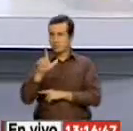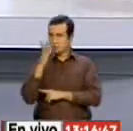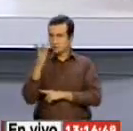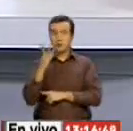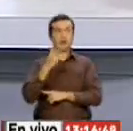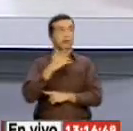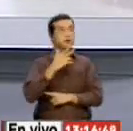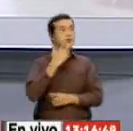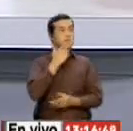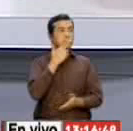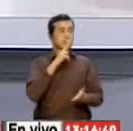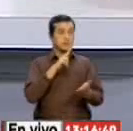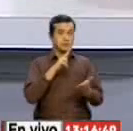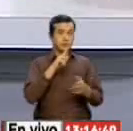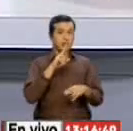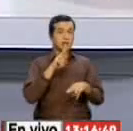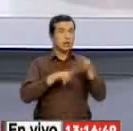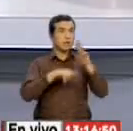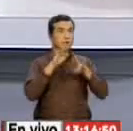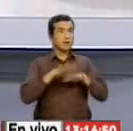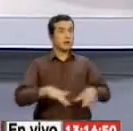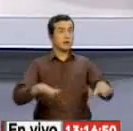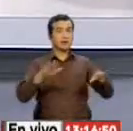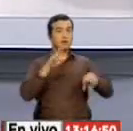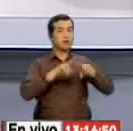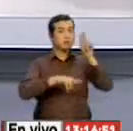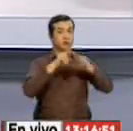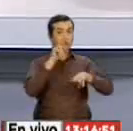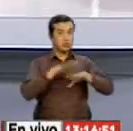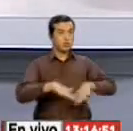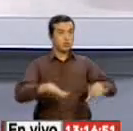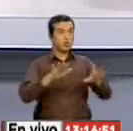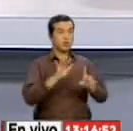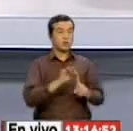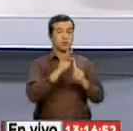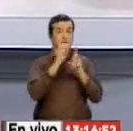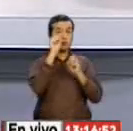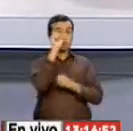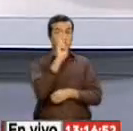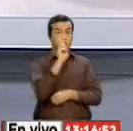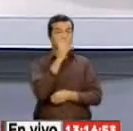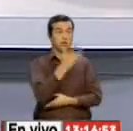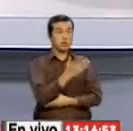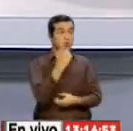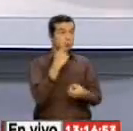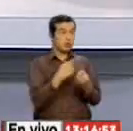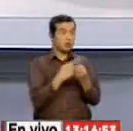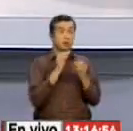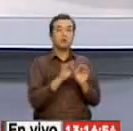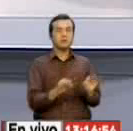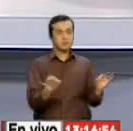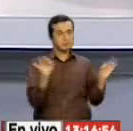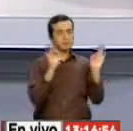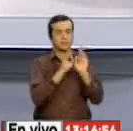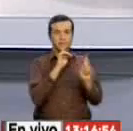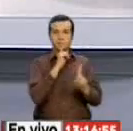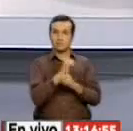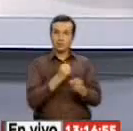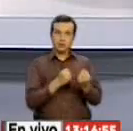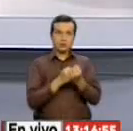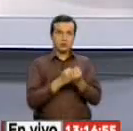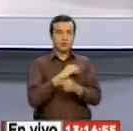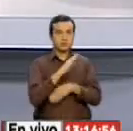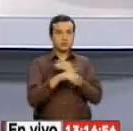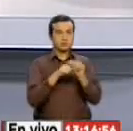destacar también esta obra que era una de las muy esperadas en el sur de la ciudad, realmente muy, muy importante para beneficio de